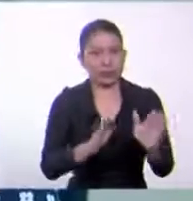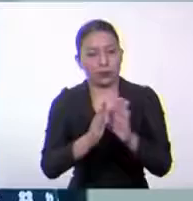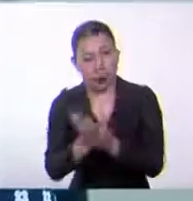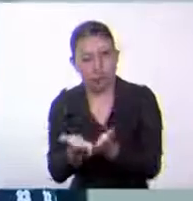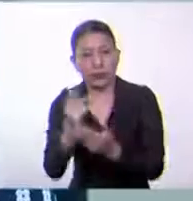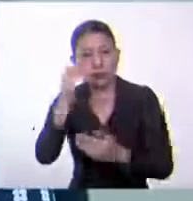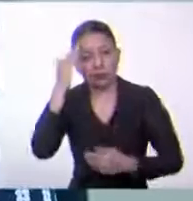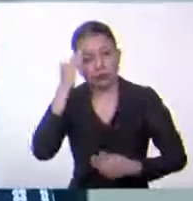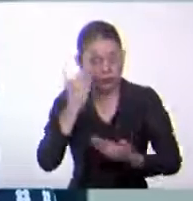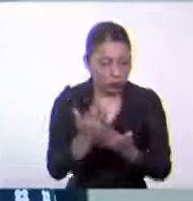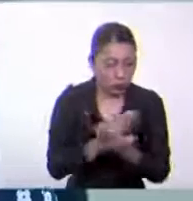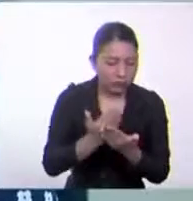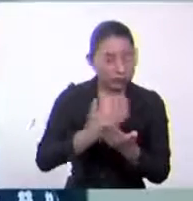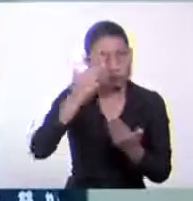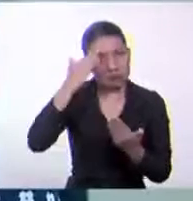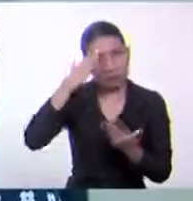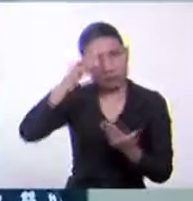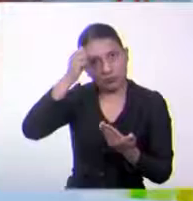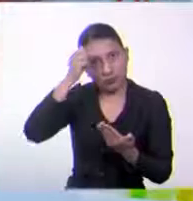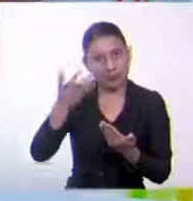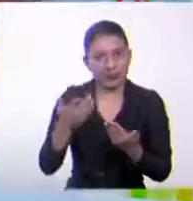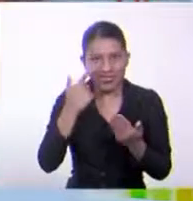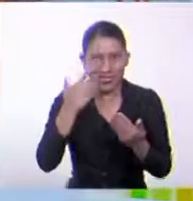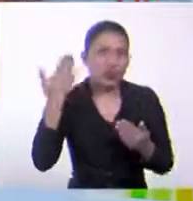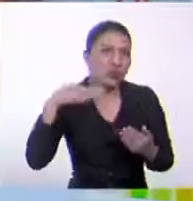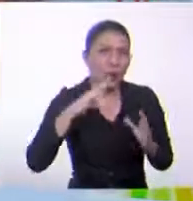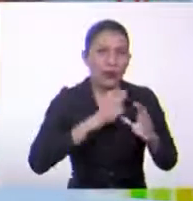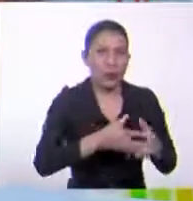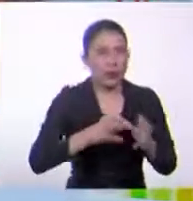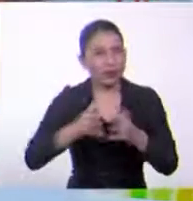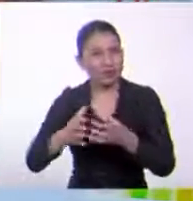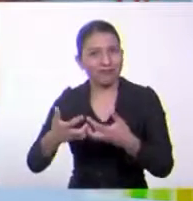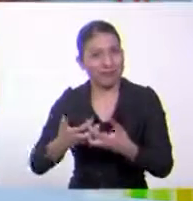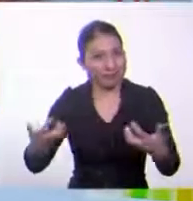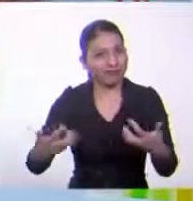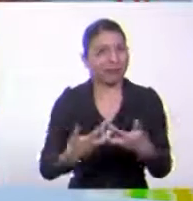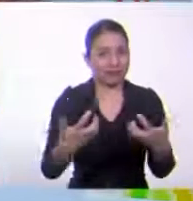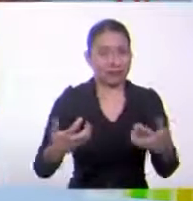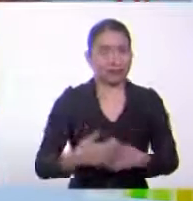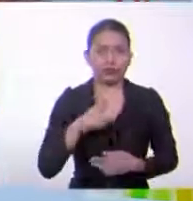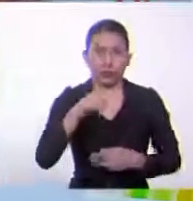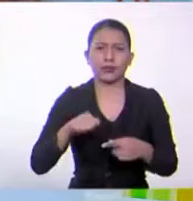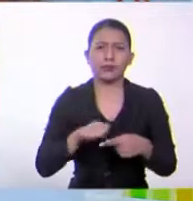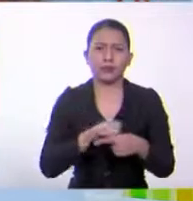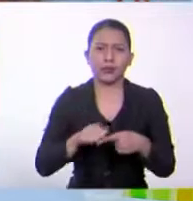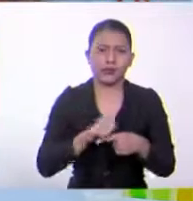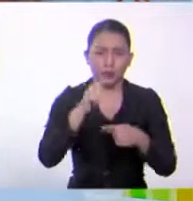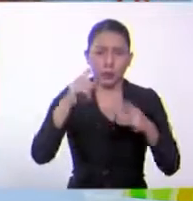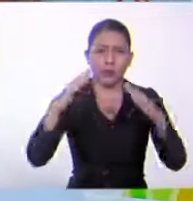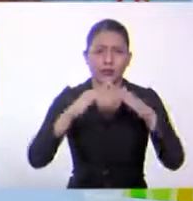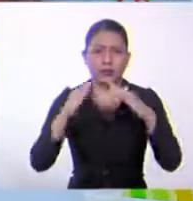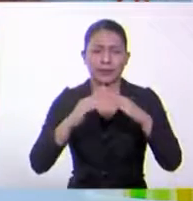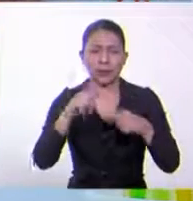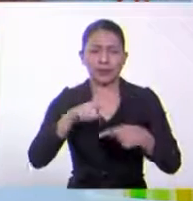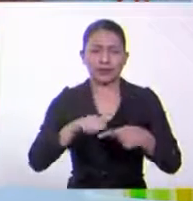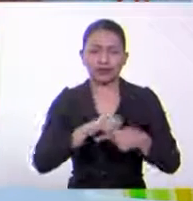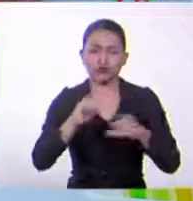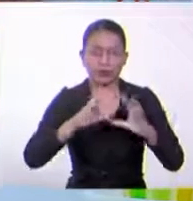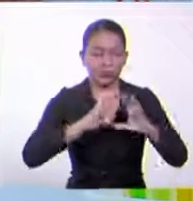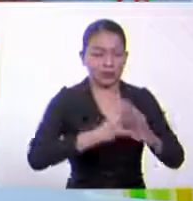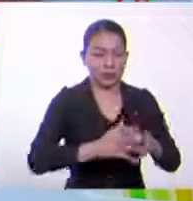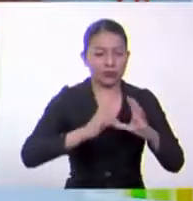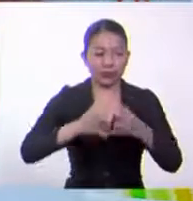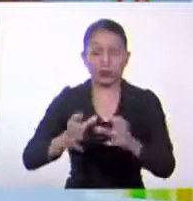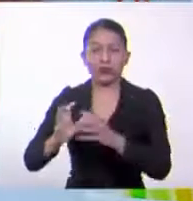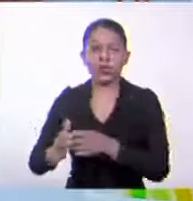estudiarla no se te complique mucho. Bien, ahora haz un pequeño ejercicio en tu hogar. Clasifica los grupos